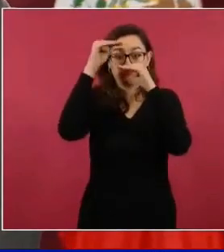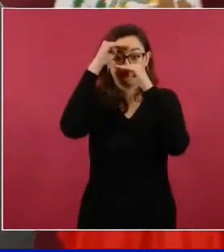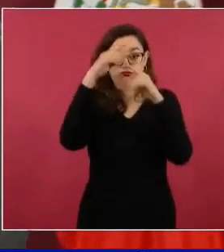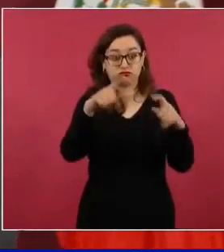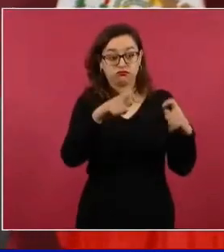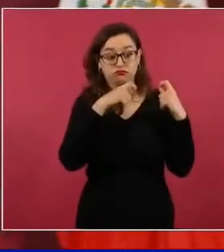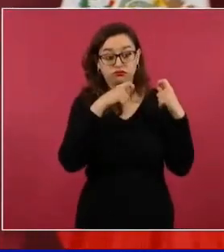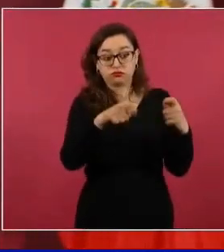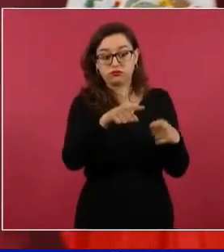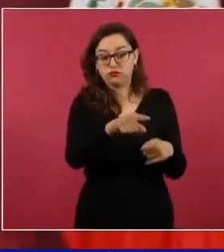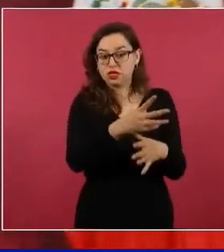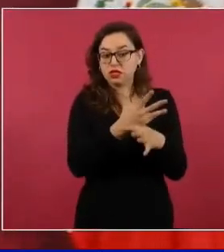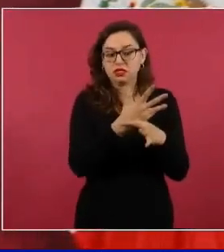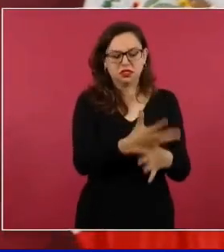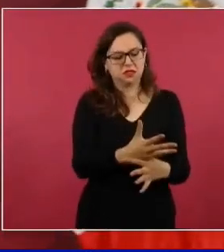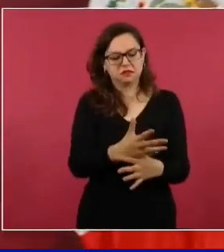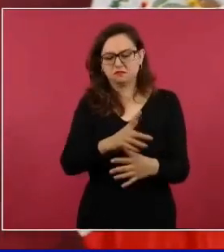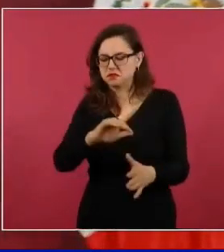ley,